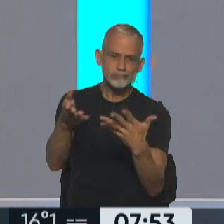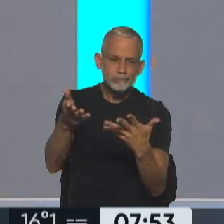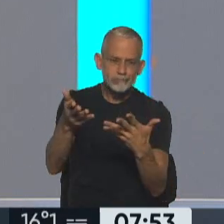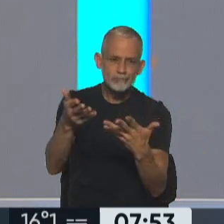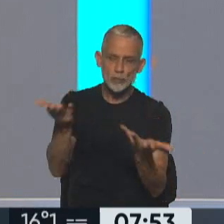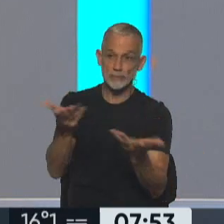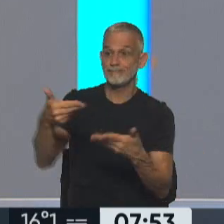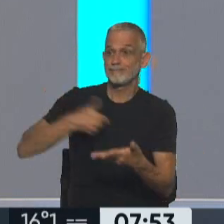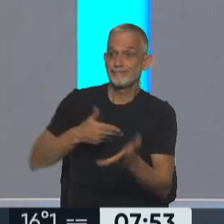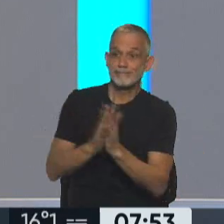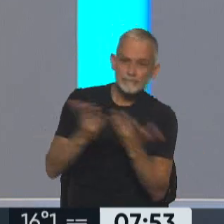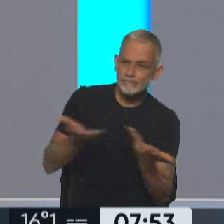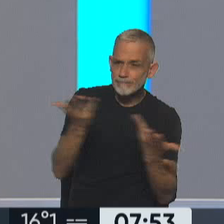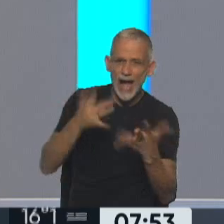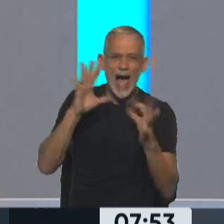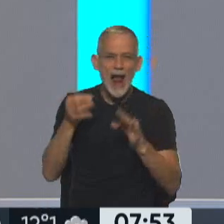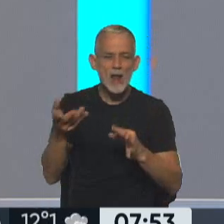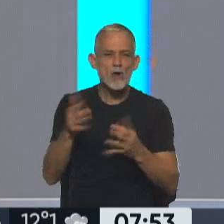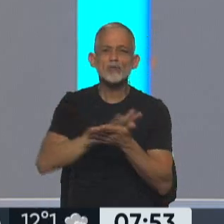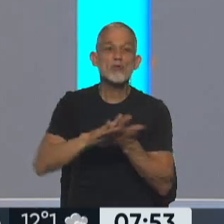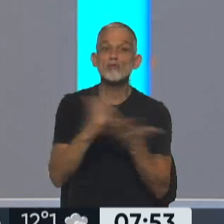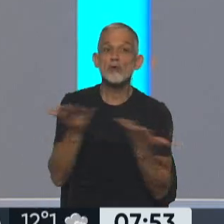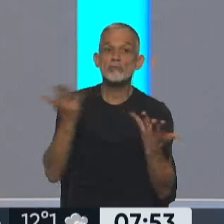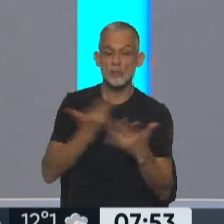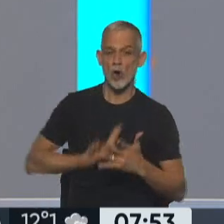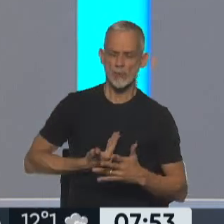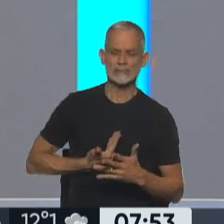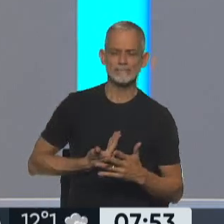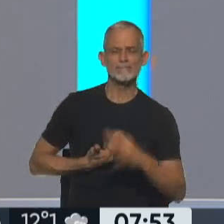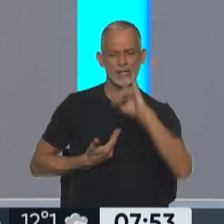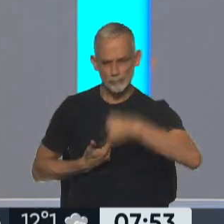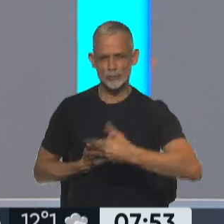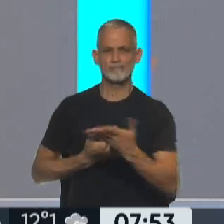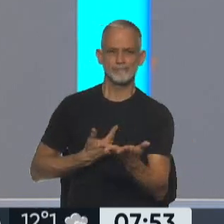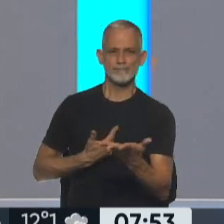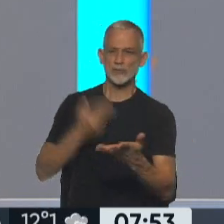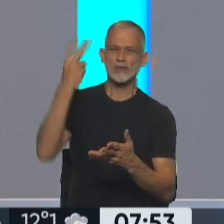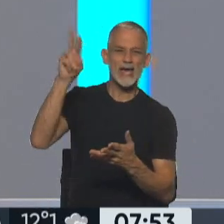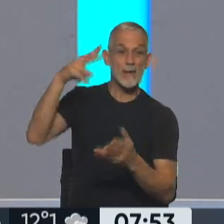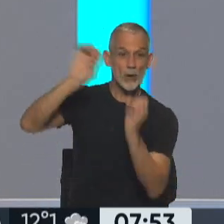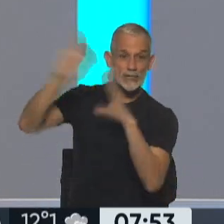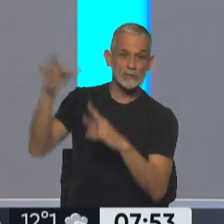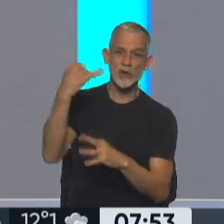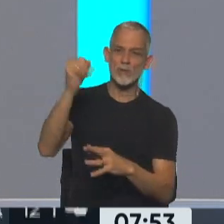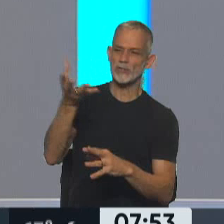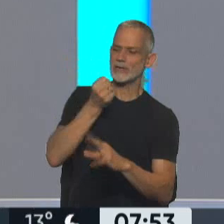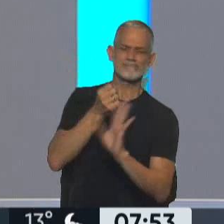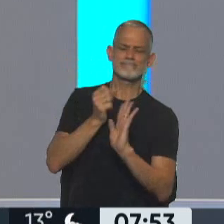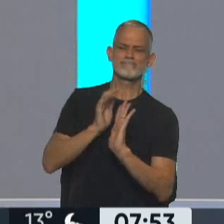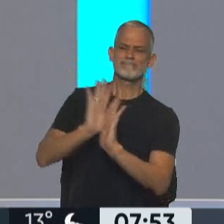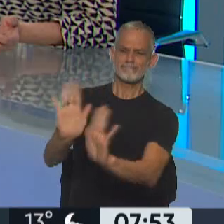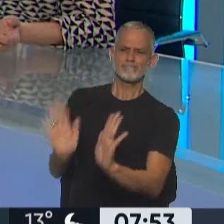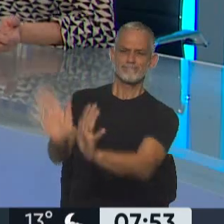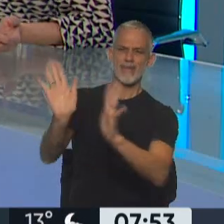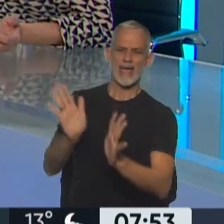planteó una demanda de soluciones el gobierno respondió la quita de retenciones la suspensión de